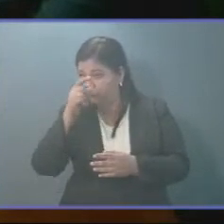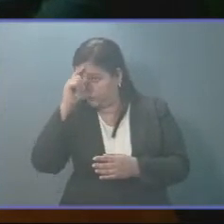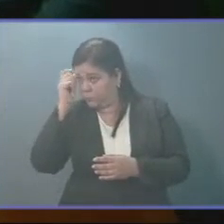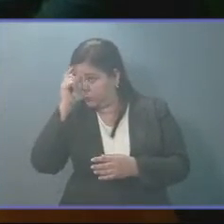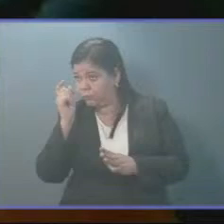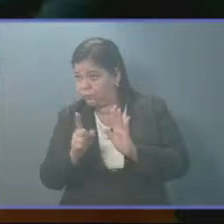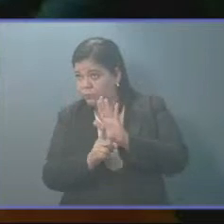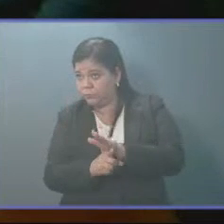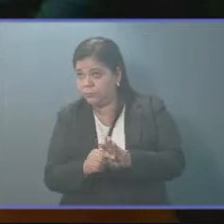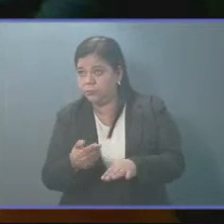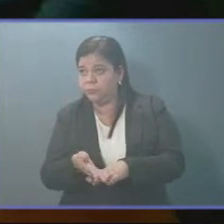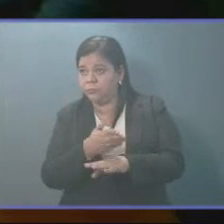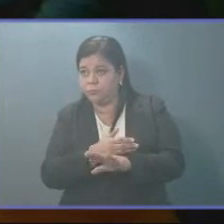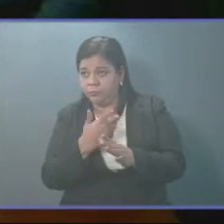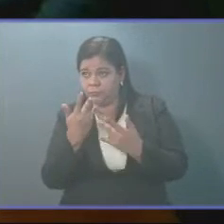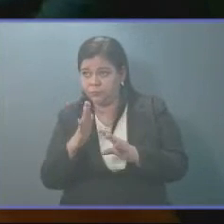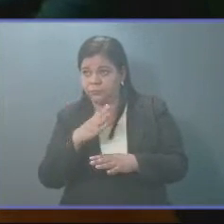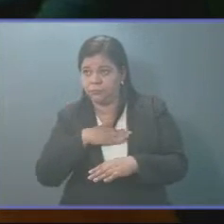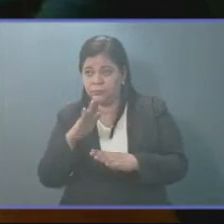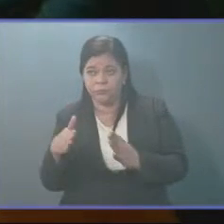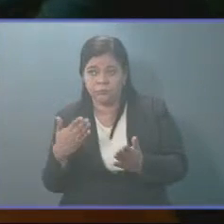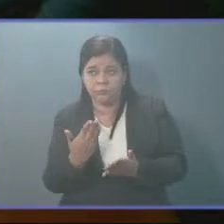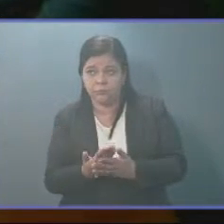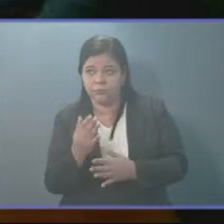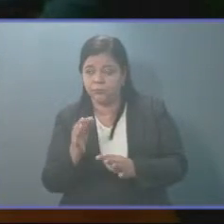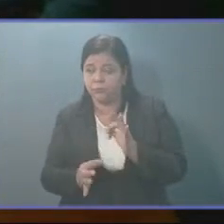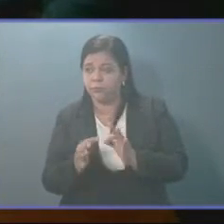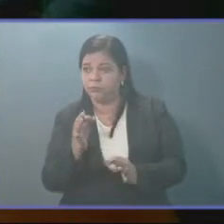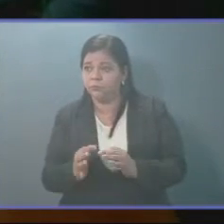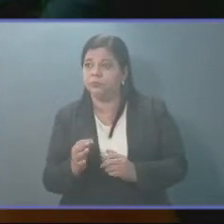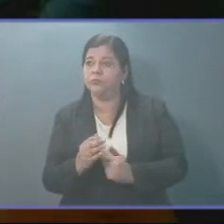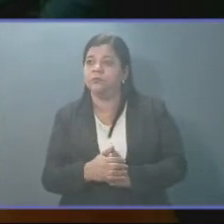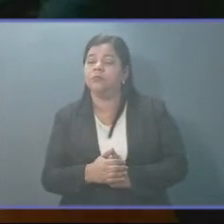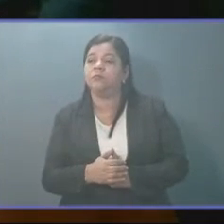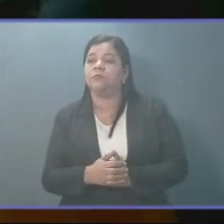mora laboral que ya tienen de por sí todos los juzgados, es